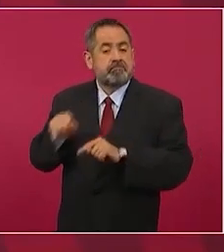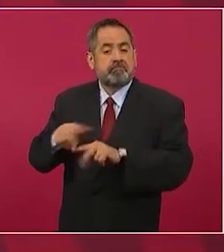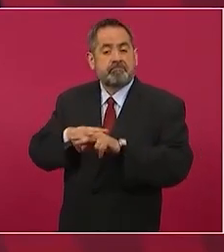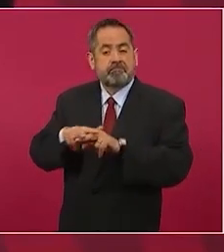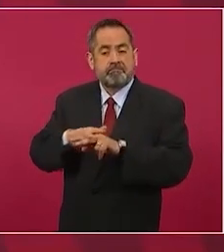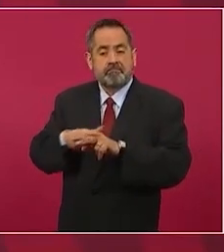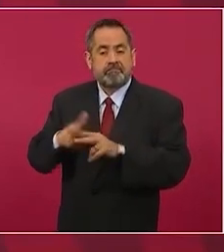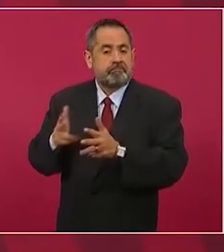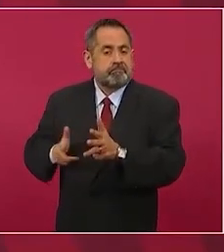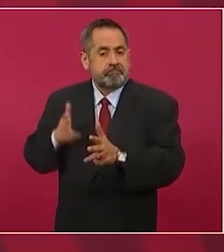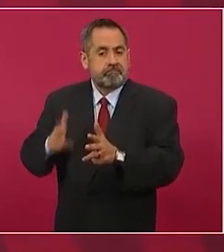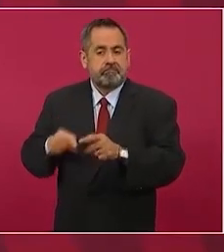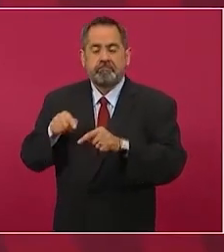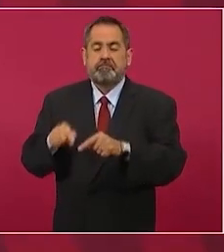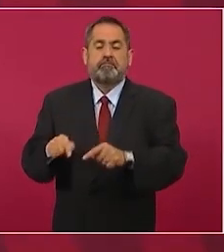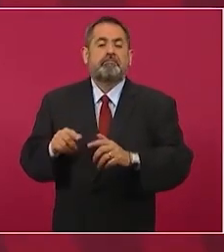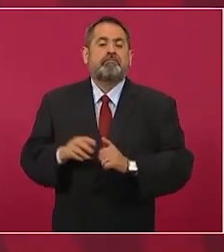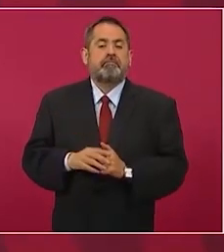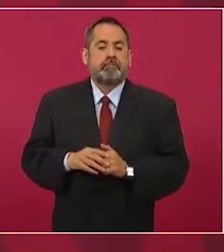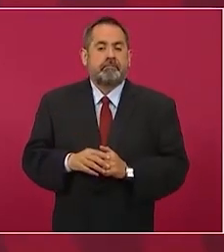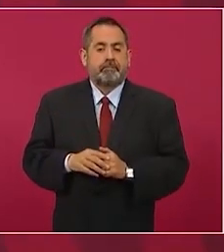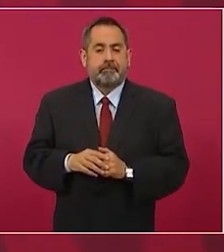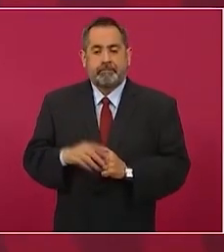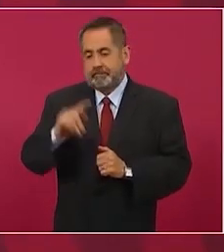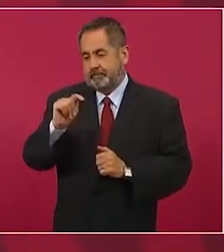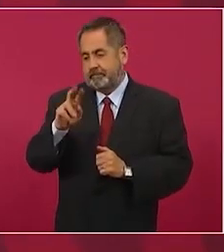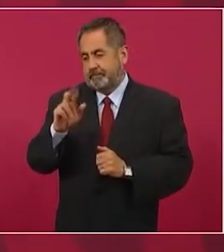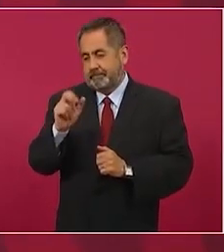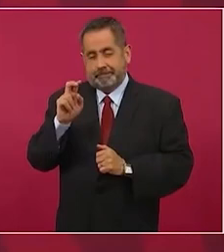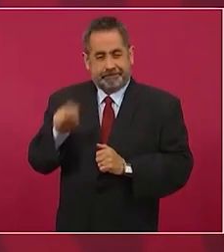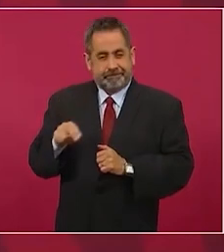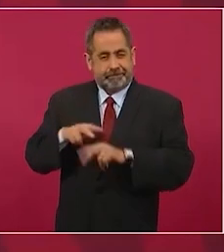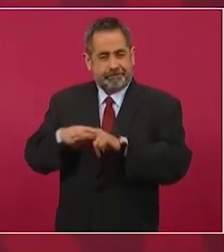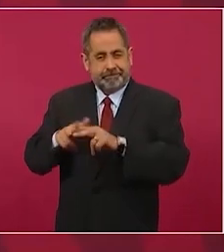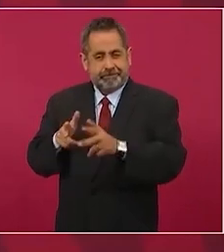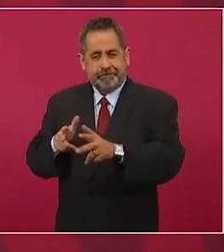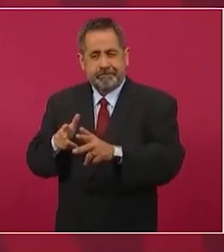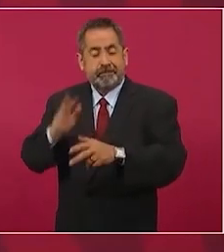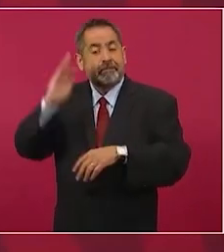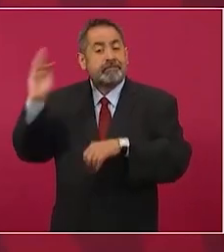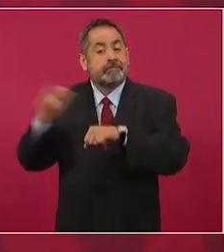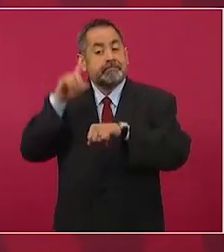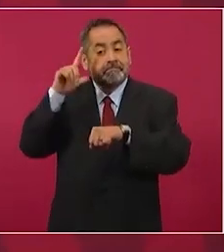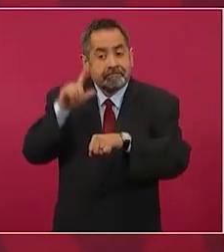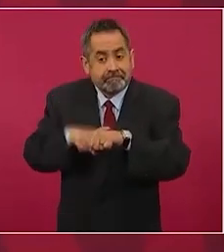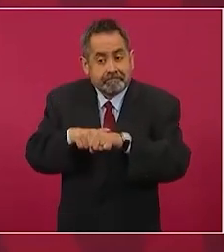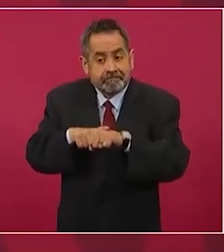ya el Tren Maya es una obra federal,